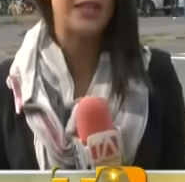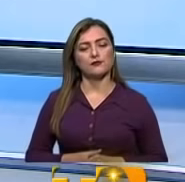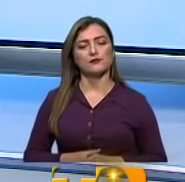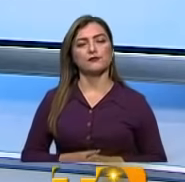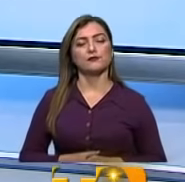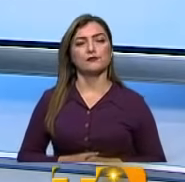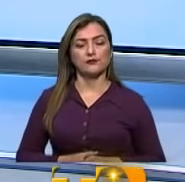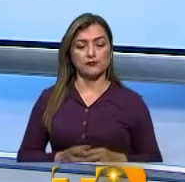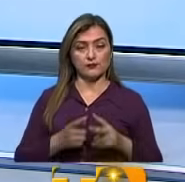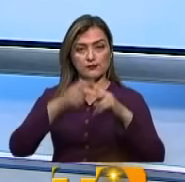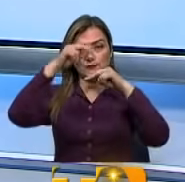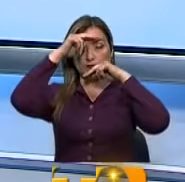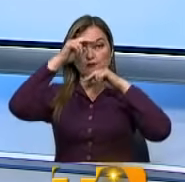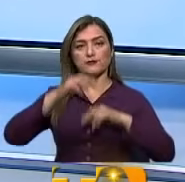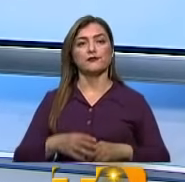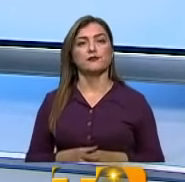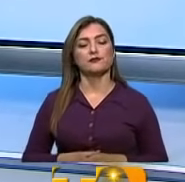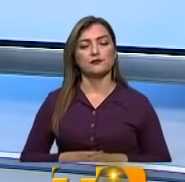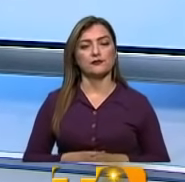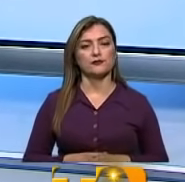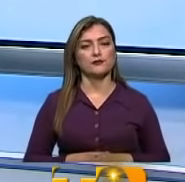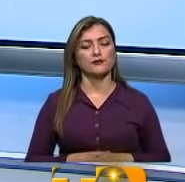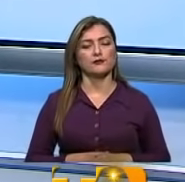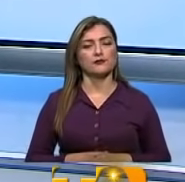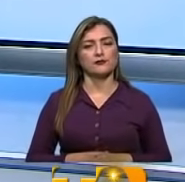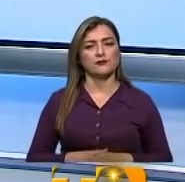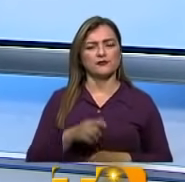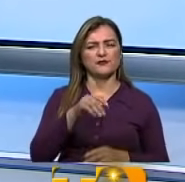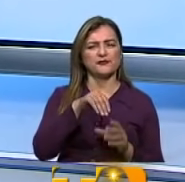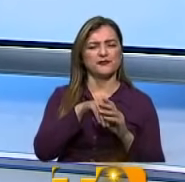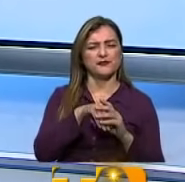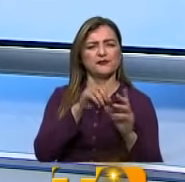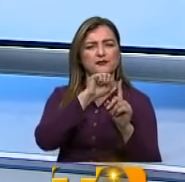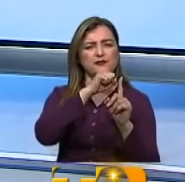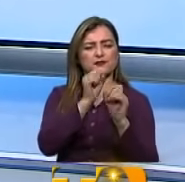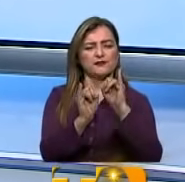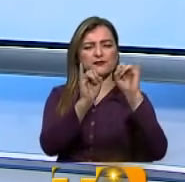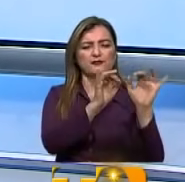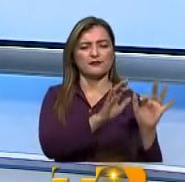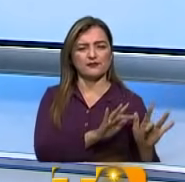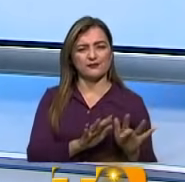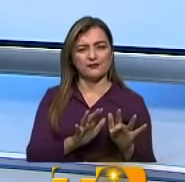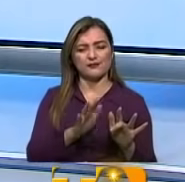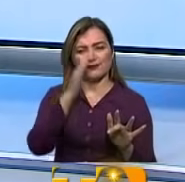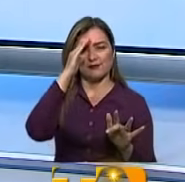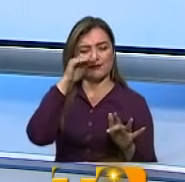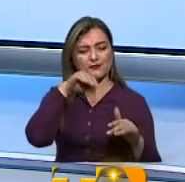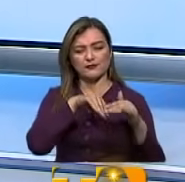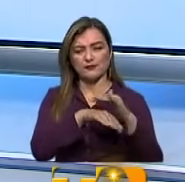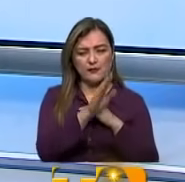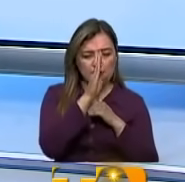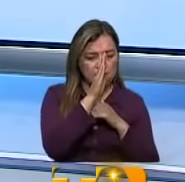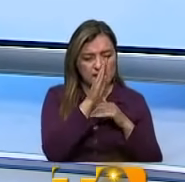buenos días. Vamos con las noticias. Usando una boleta de captura falsa, la policía detuvo la tarde de este martes al fiscal Juan